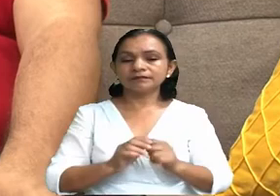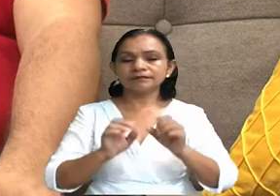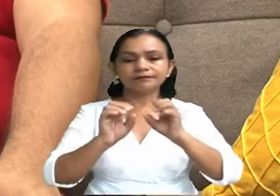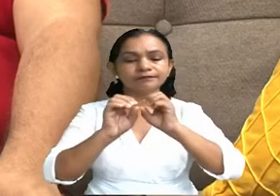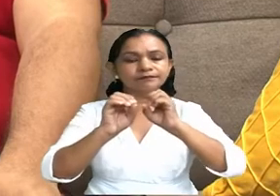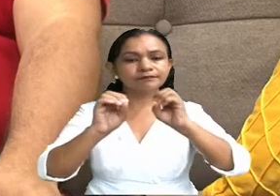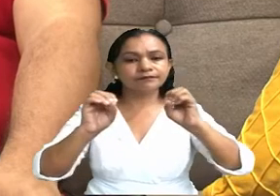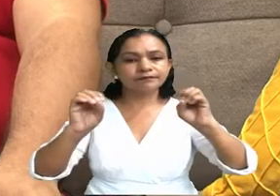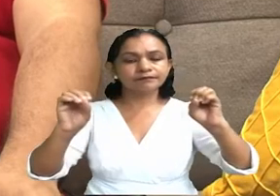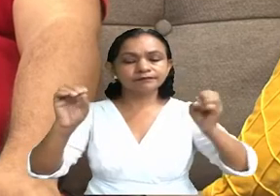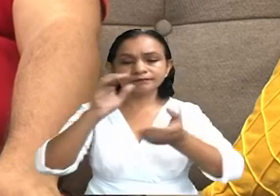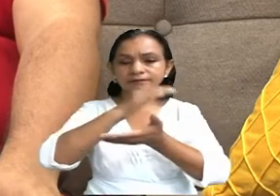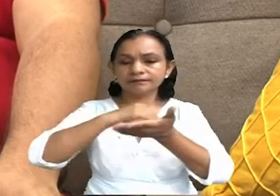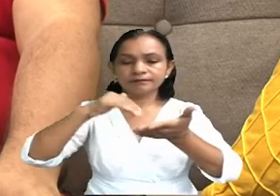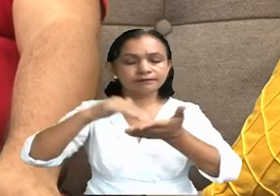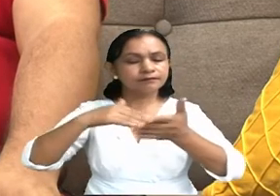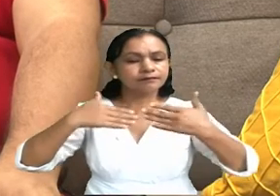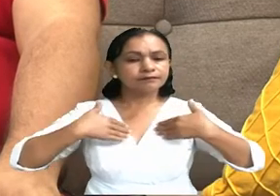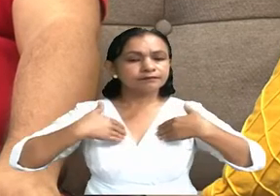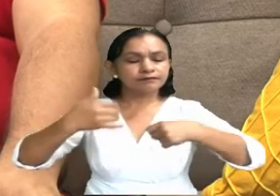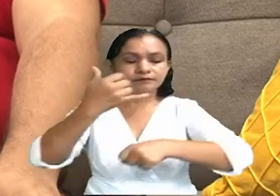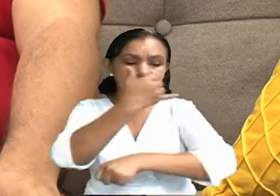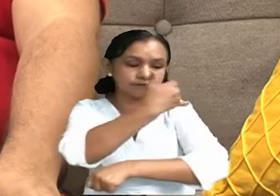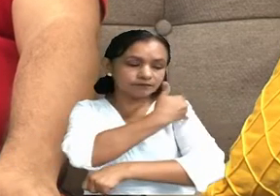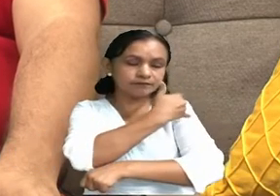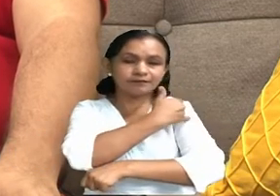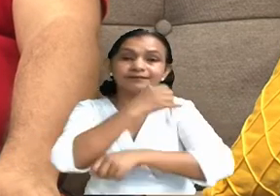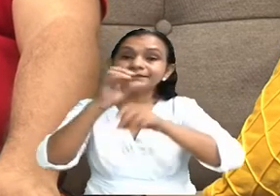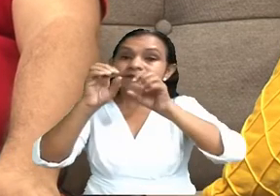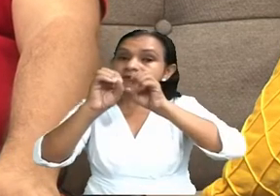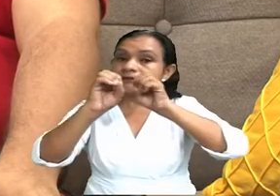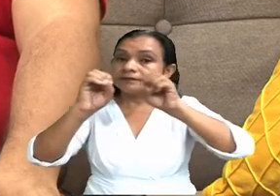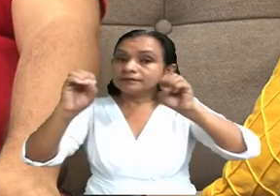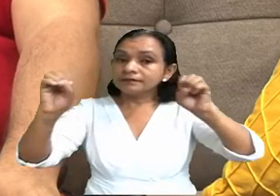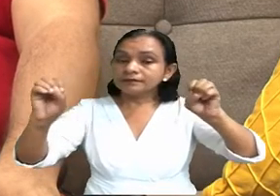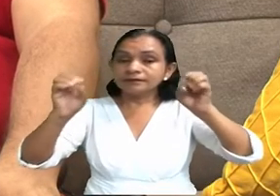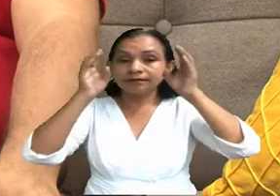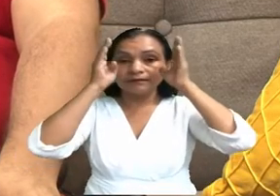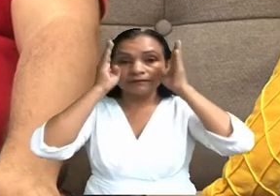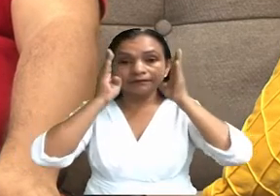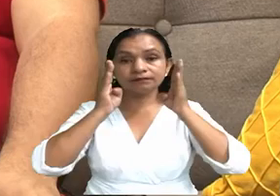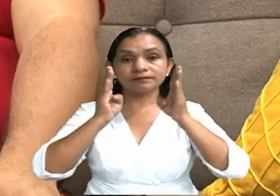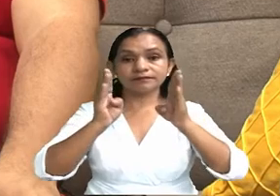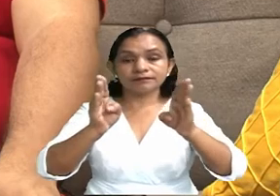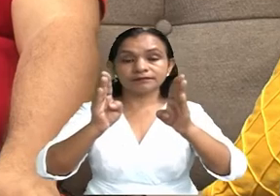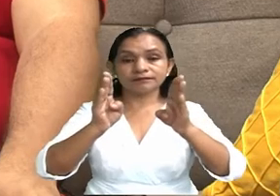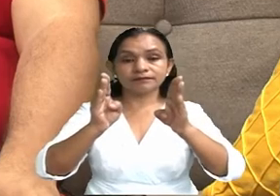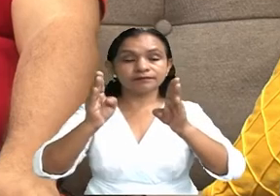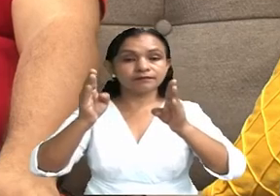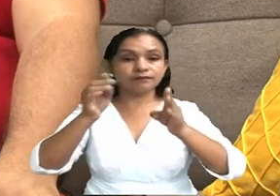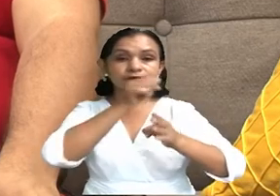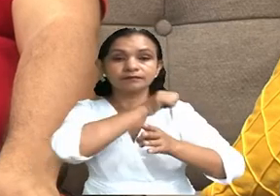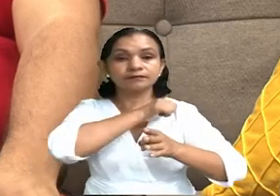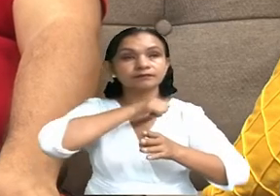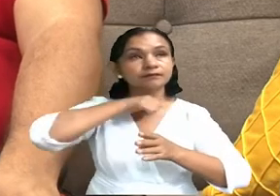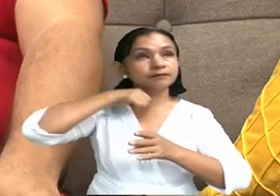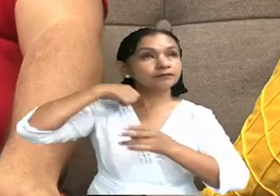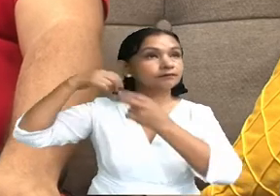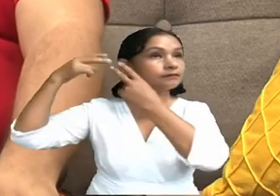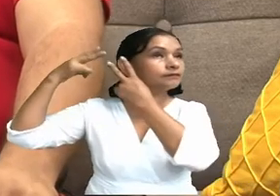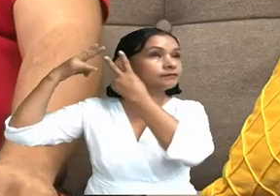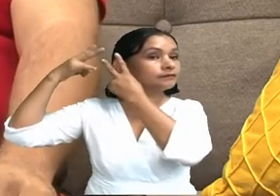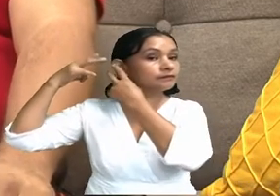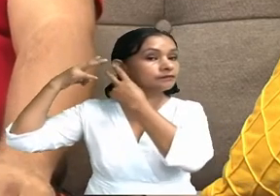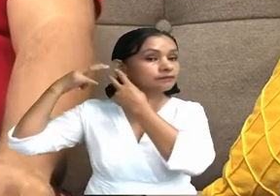ninguna unidad de salud, ningún hospital del país contaba con el servicio de audiología, con